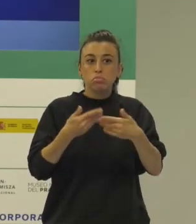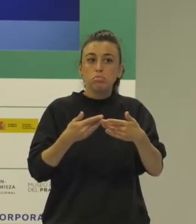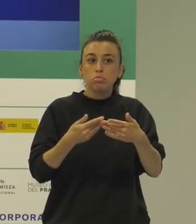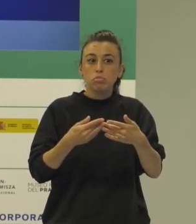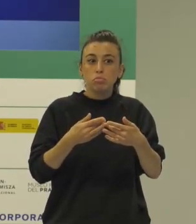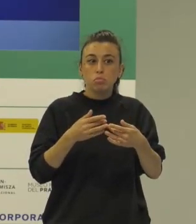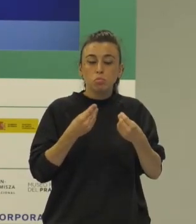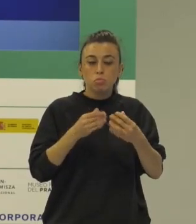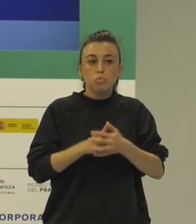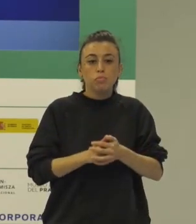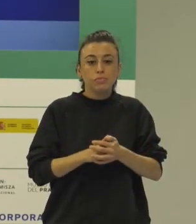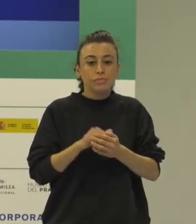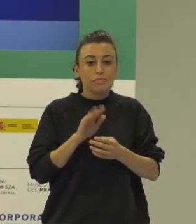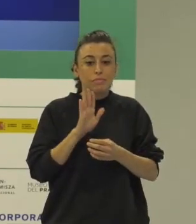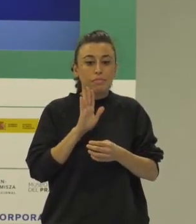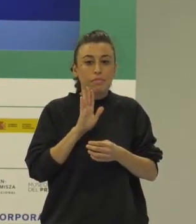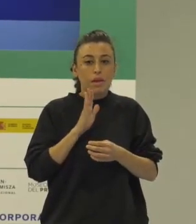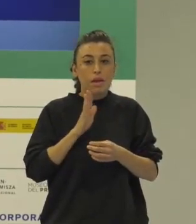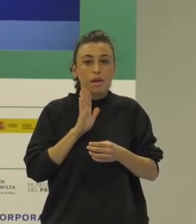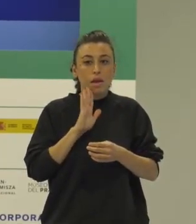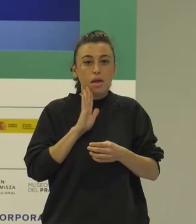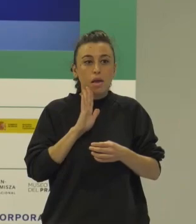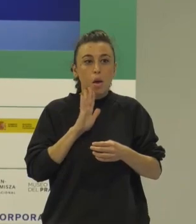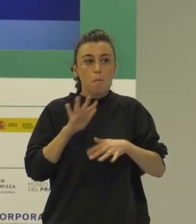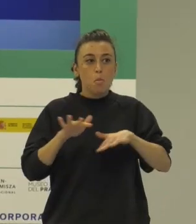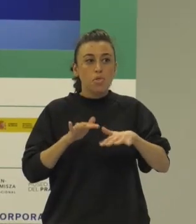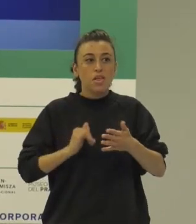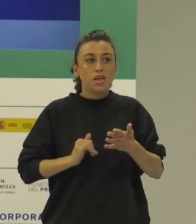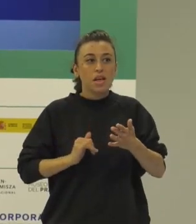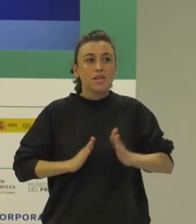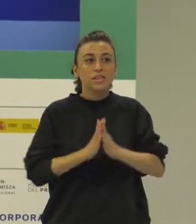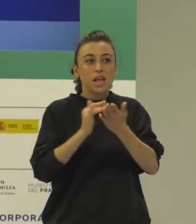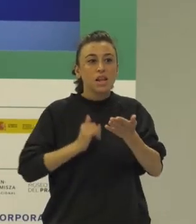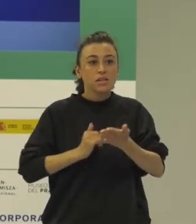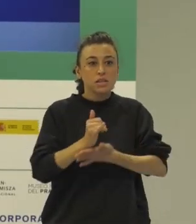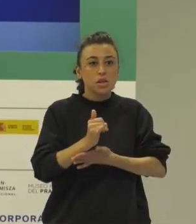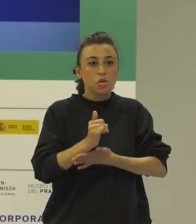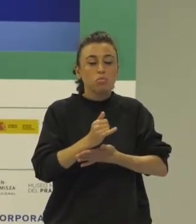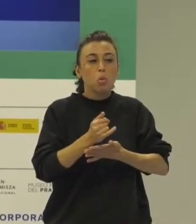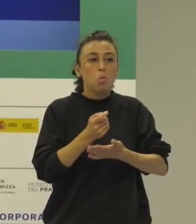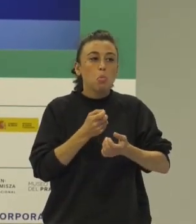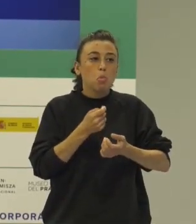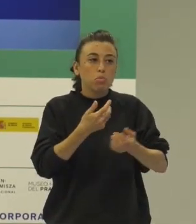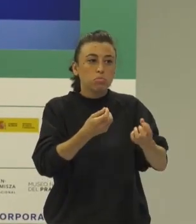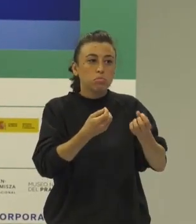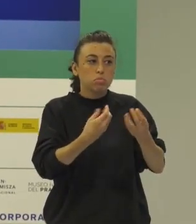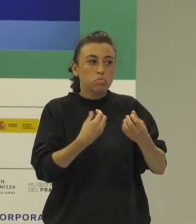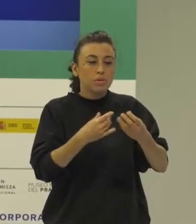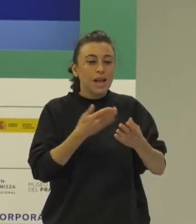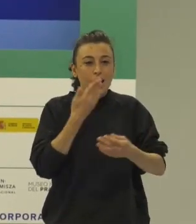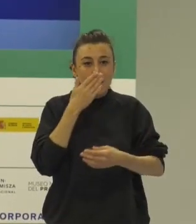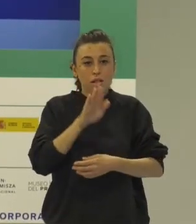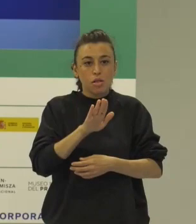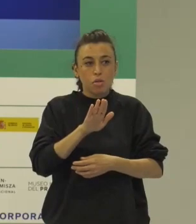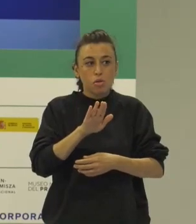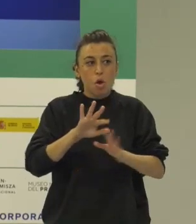momento el movimiento San Isidro? O cuenta un poco para que la gente no recuerde que es el movimiento San Isidro. ¿Y qué te parece la actitud actual de la Unión Europea cara a Cuba?